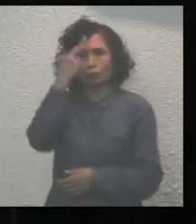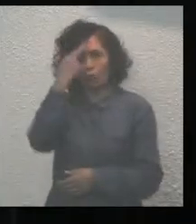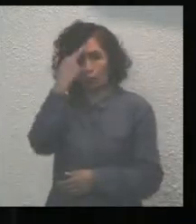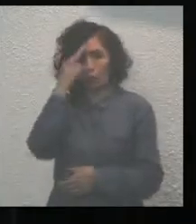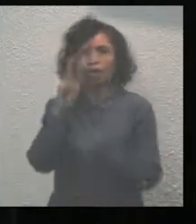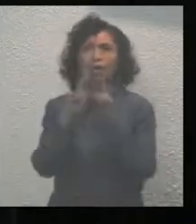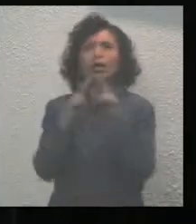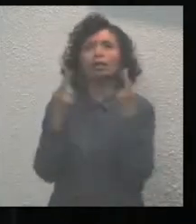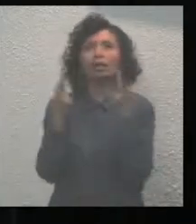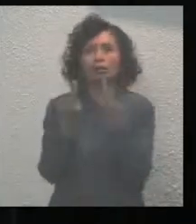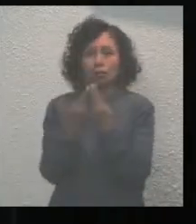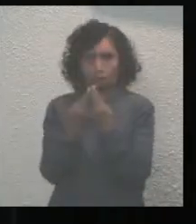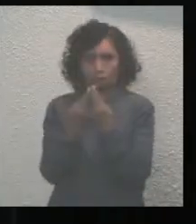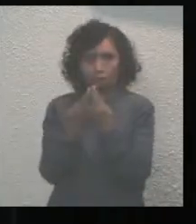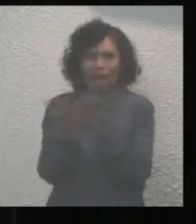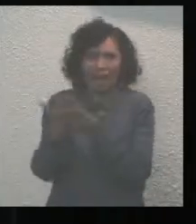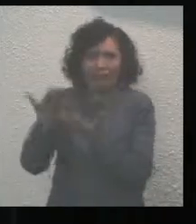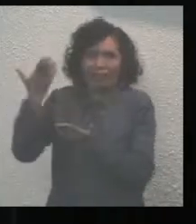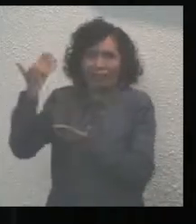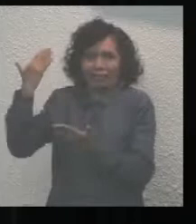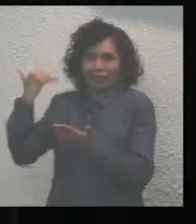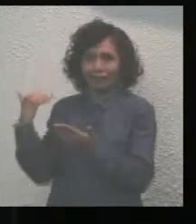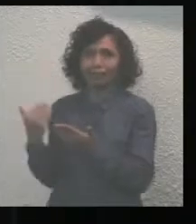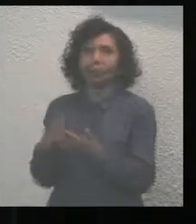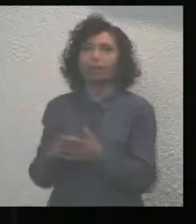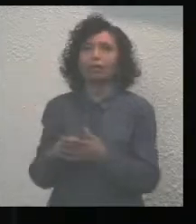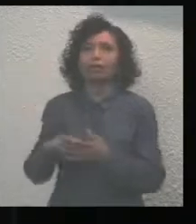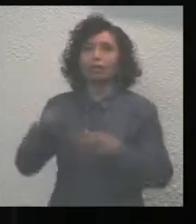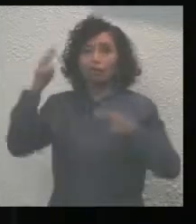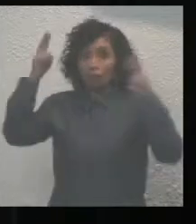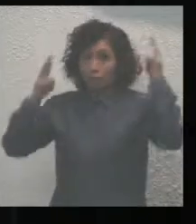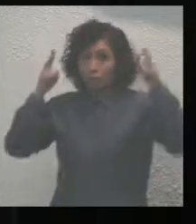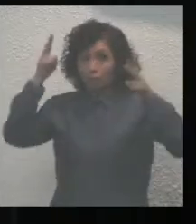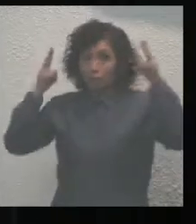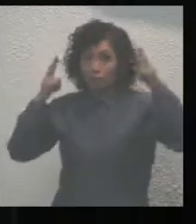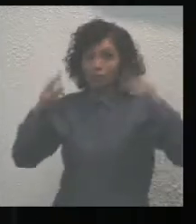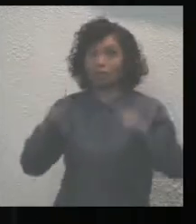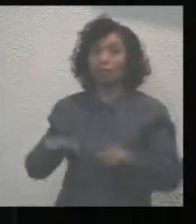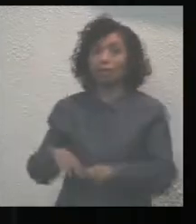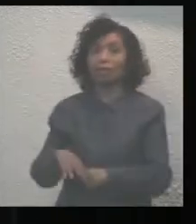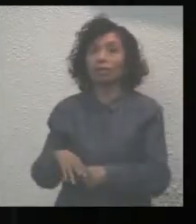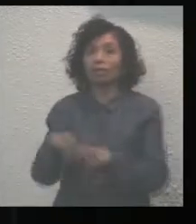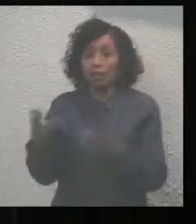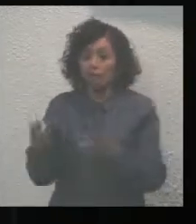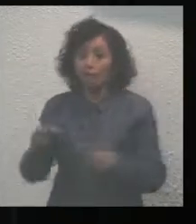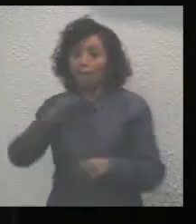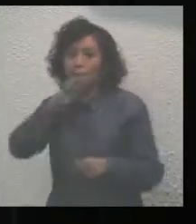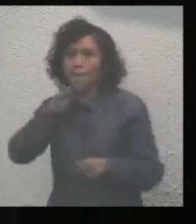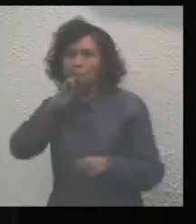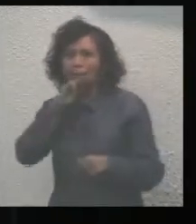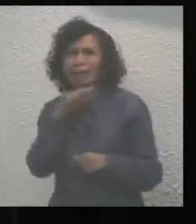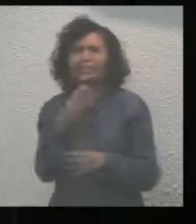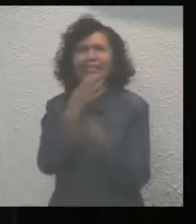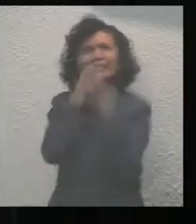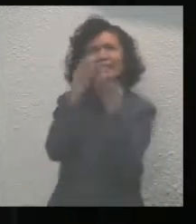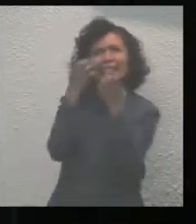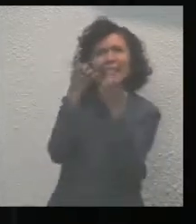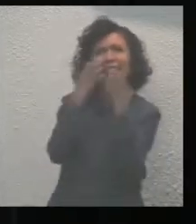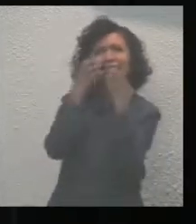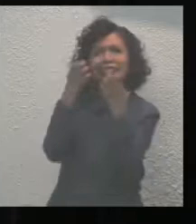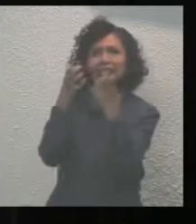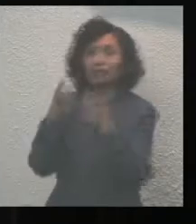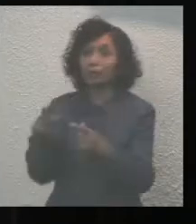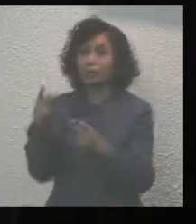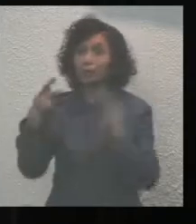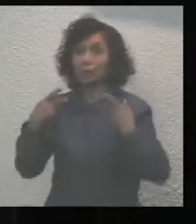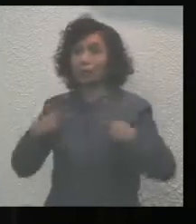sesión tuvimos la visita de los familiares de las desaparecidas que no encuentran respuesta en su clamor de justicia. Hoy